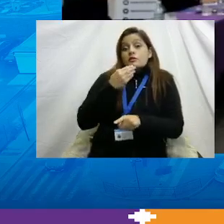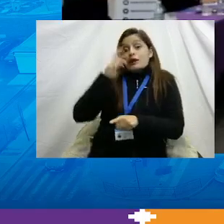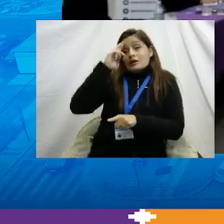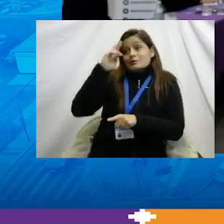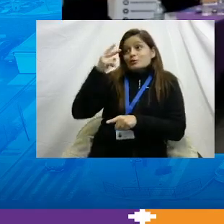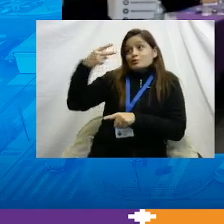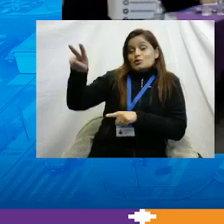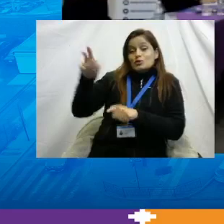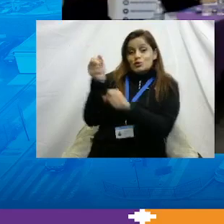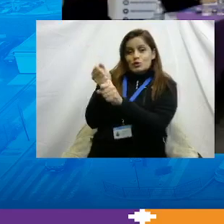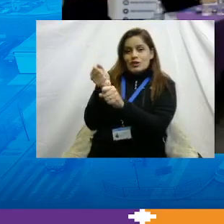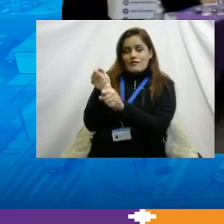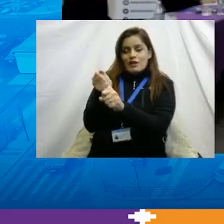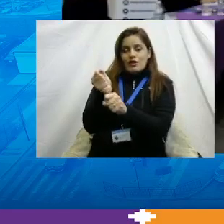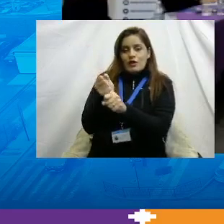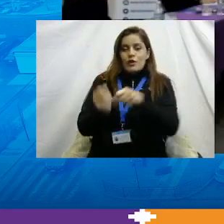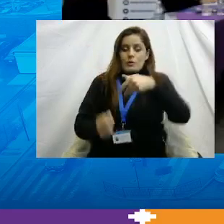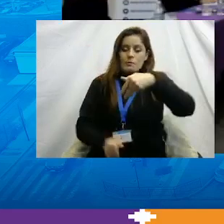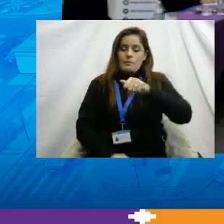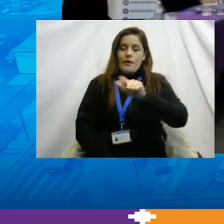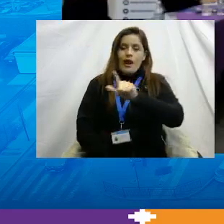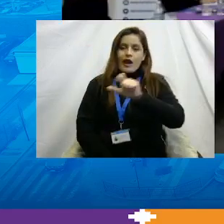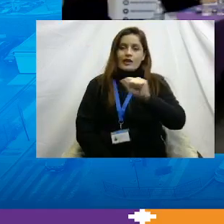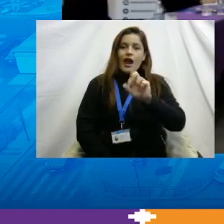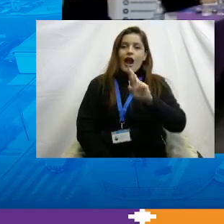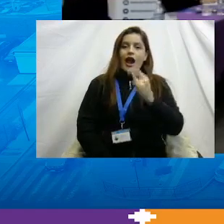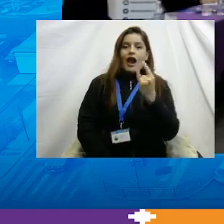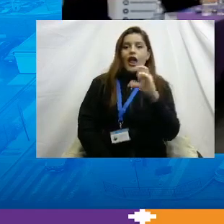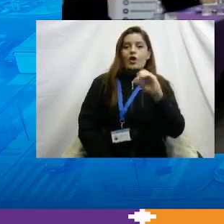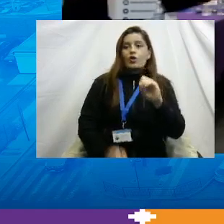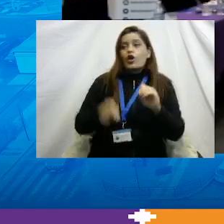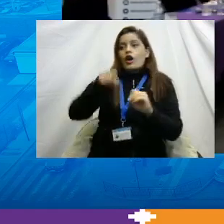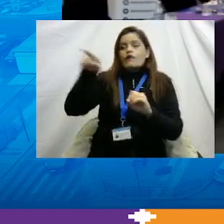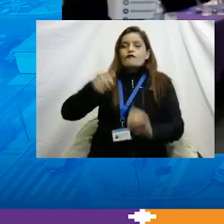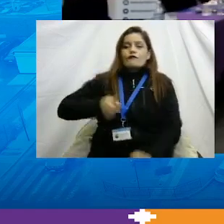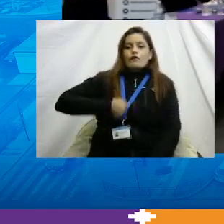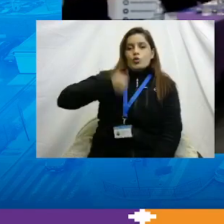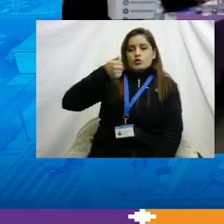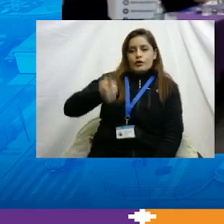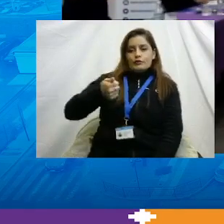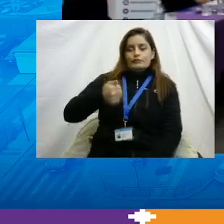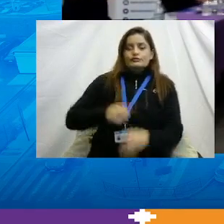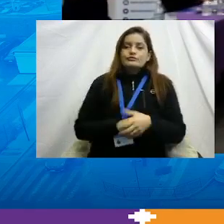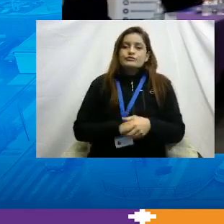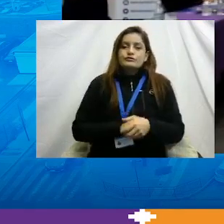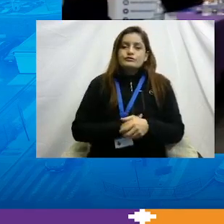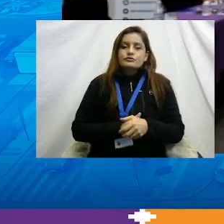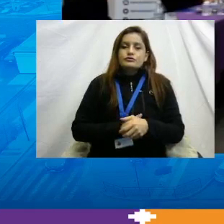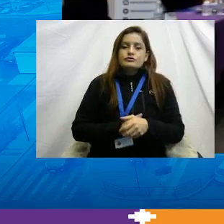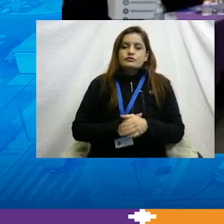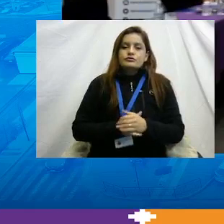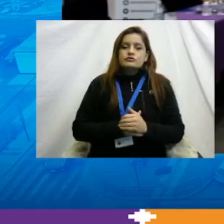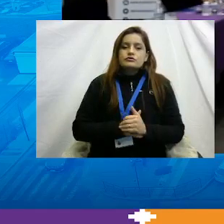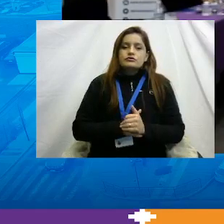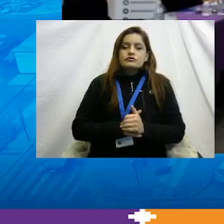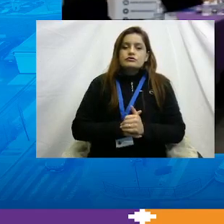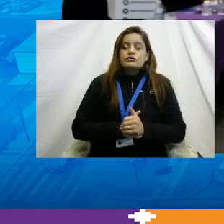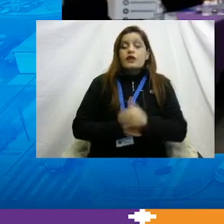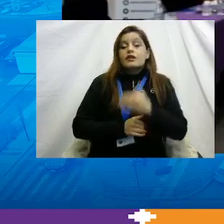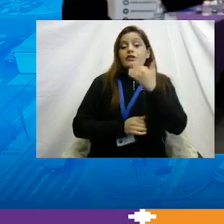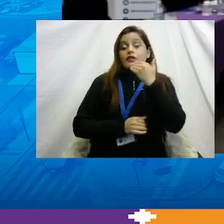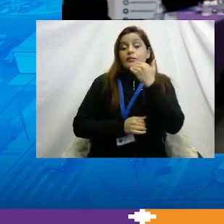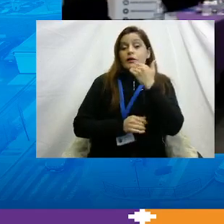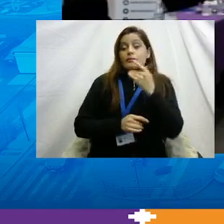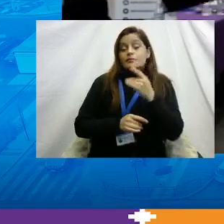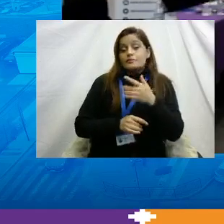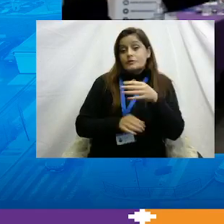hacen, ya que es completamente voluntario. Por otra parte, alcaldesa, también me gustaría referirme